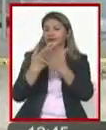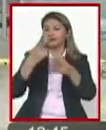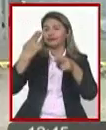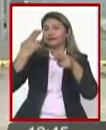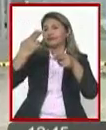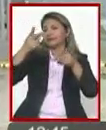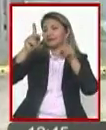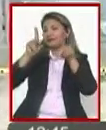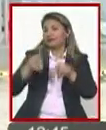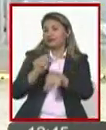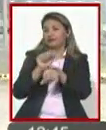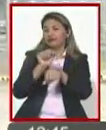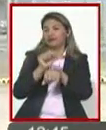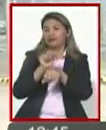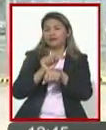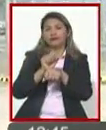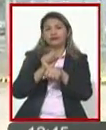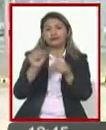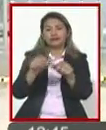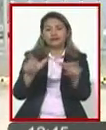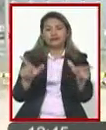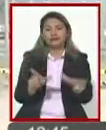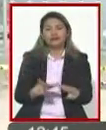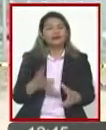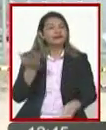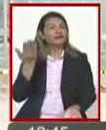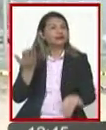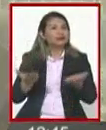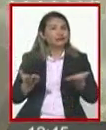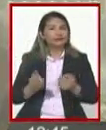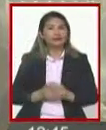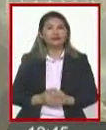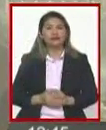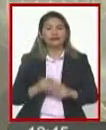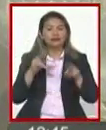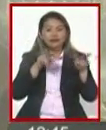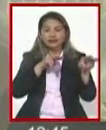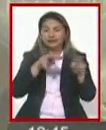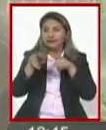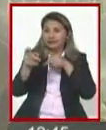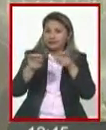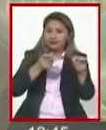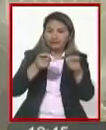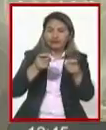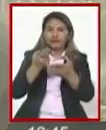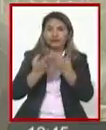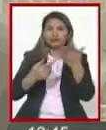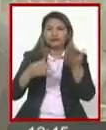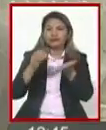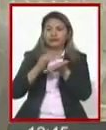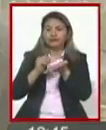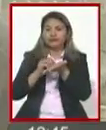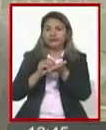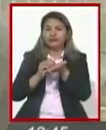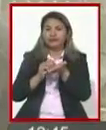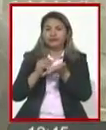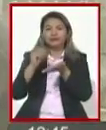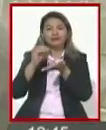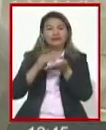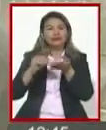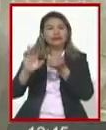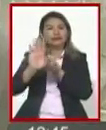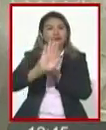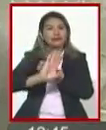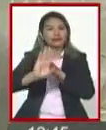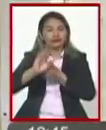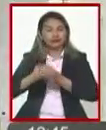albañiles y ayudantes de la albañilería. Al parecer, supervisando lo que hacía falta, pues no tomó las